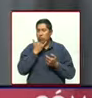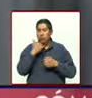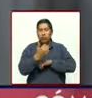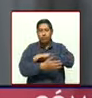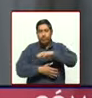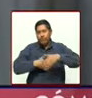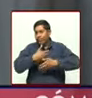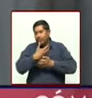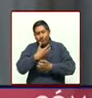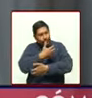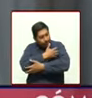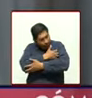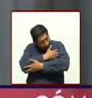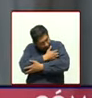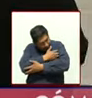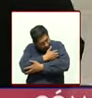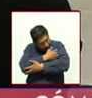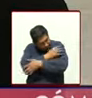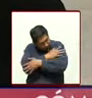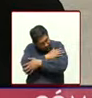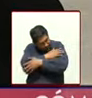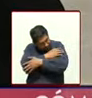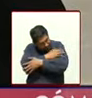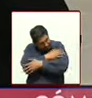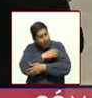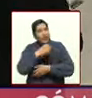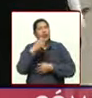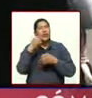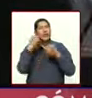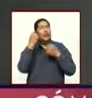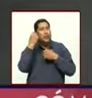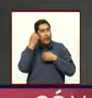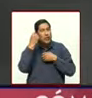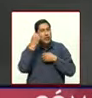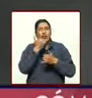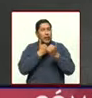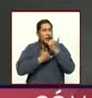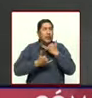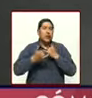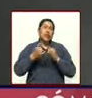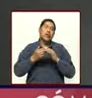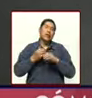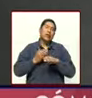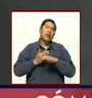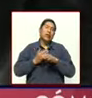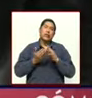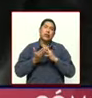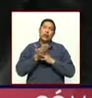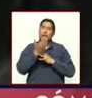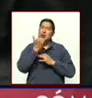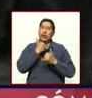mucho cariño y empatía y entender también por lo que están pasando o por lo que están atravesando.